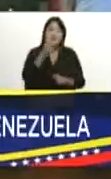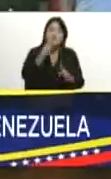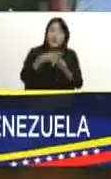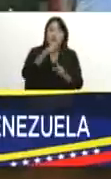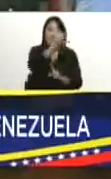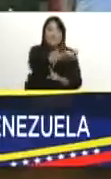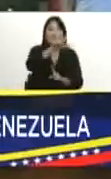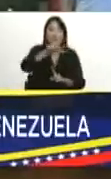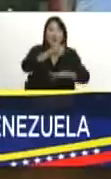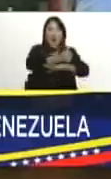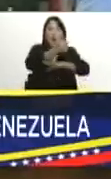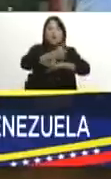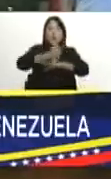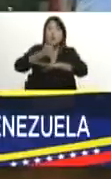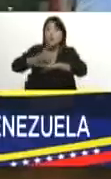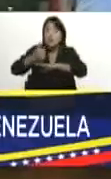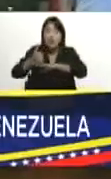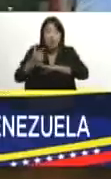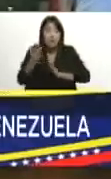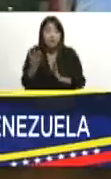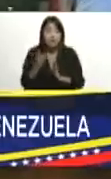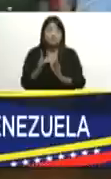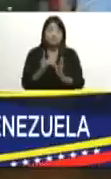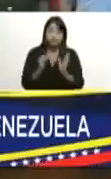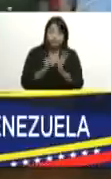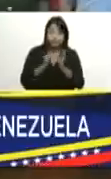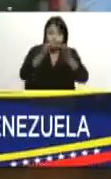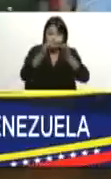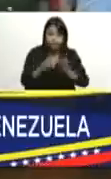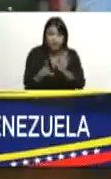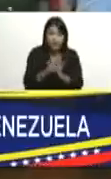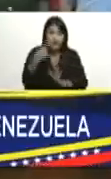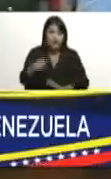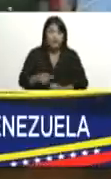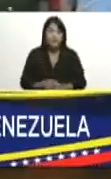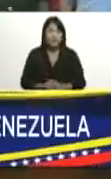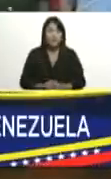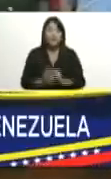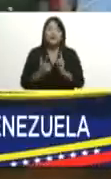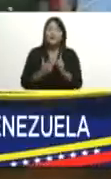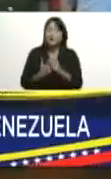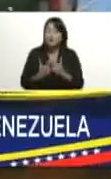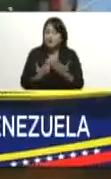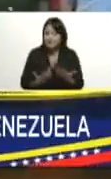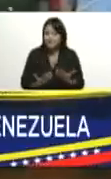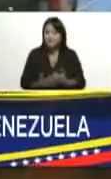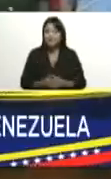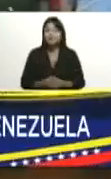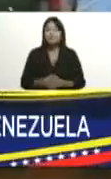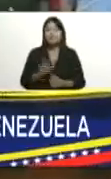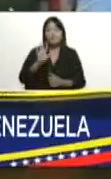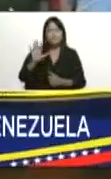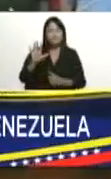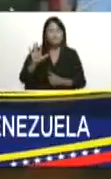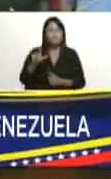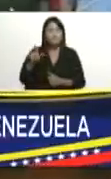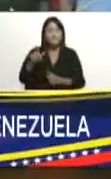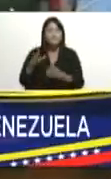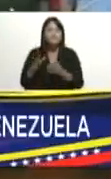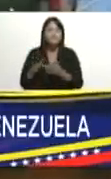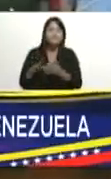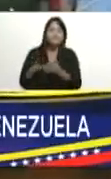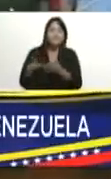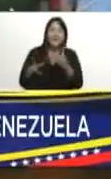venezolanas legítimamente constituidas. Sin duda alguna, esta agenda de la derecha fascista